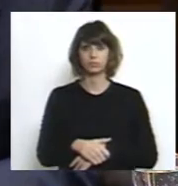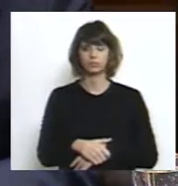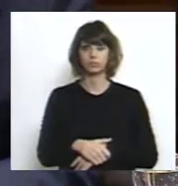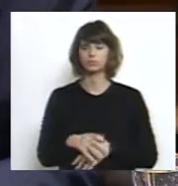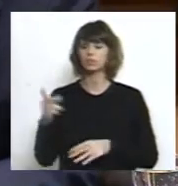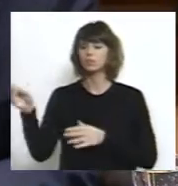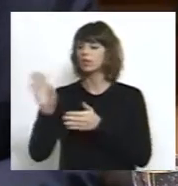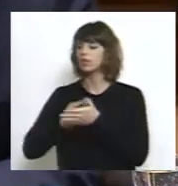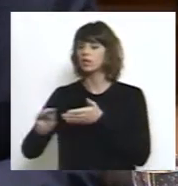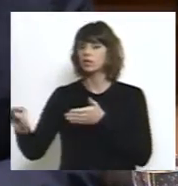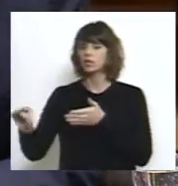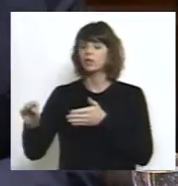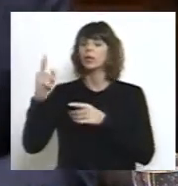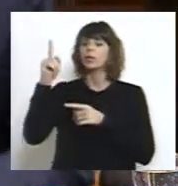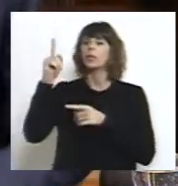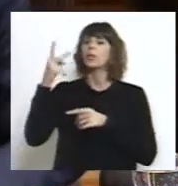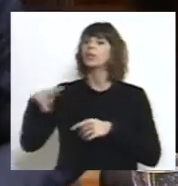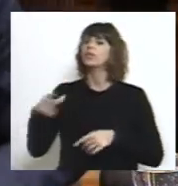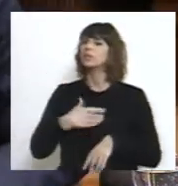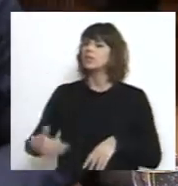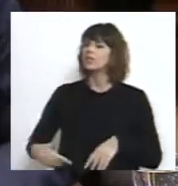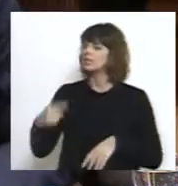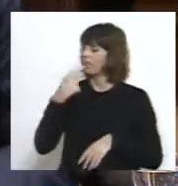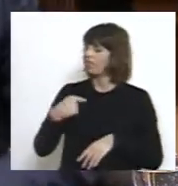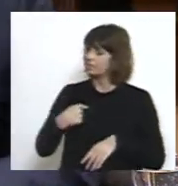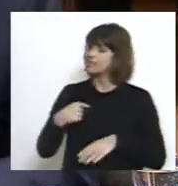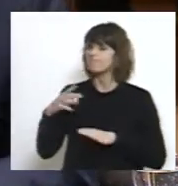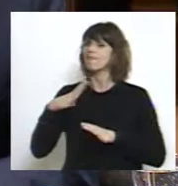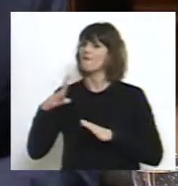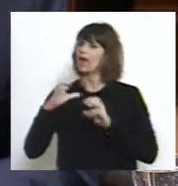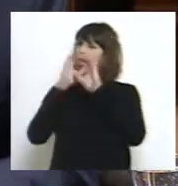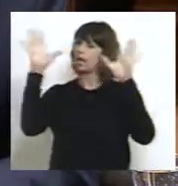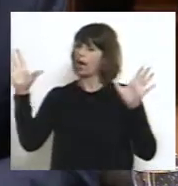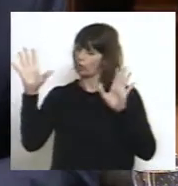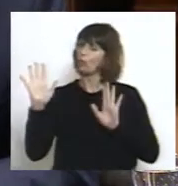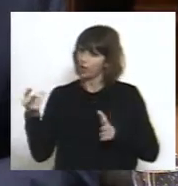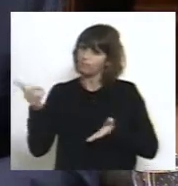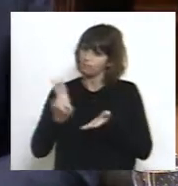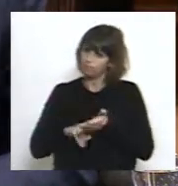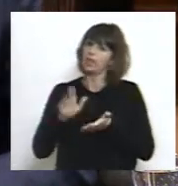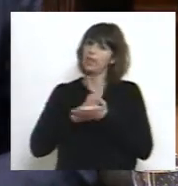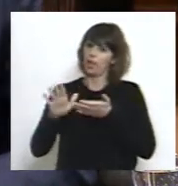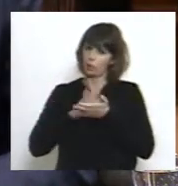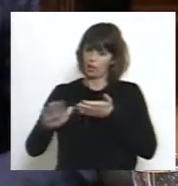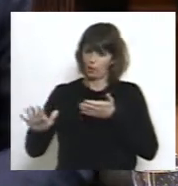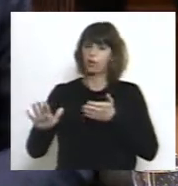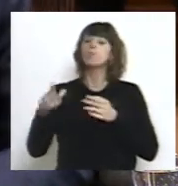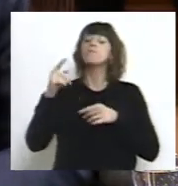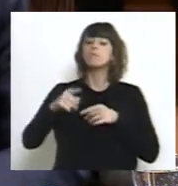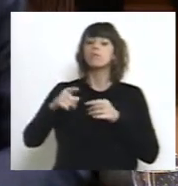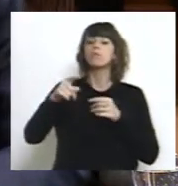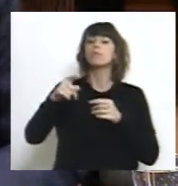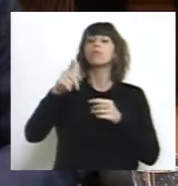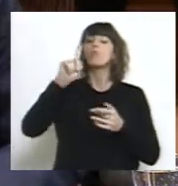La diputada, la vicepresidenta, me dice que no he sido claro. Vuelvo a repetir, si algo no se comprendió. Cuando concluya el